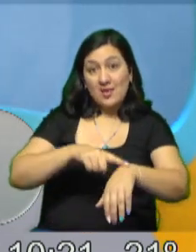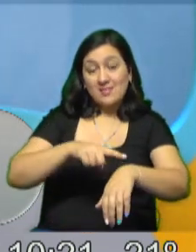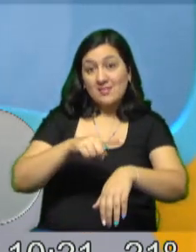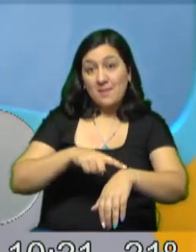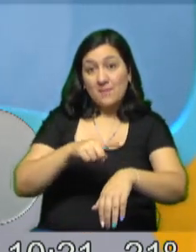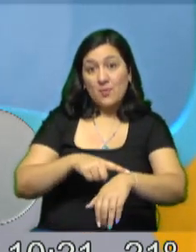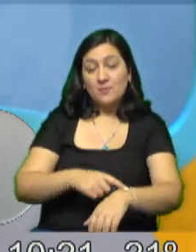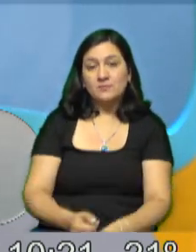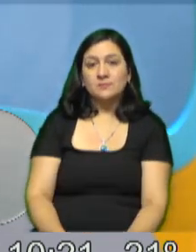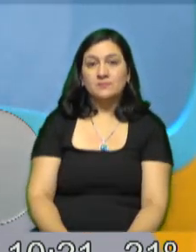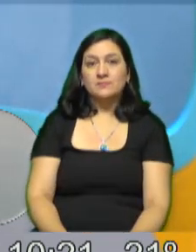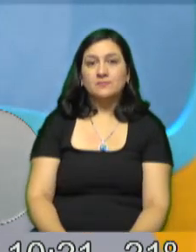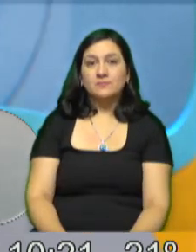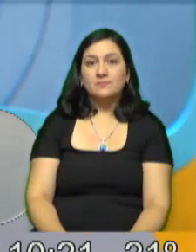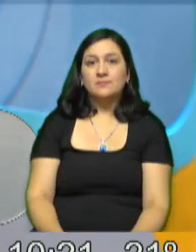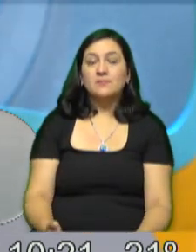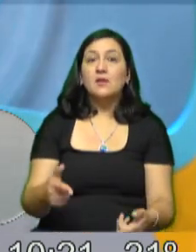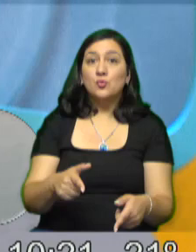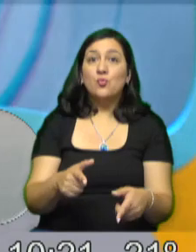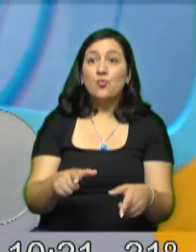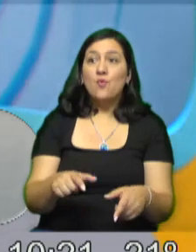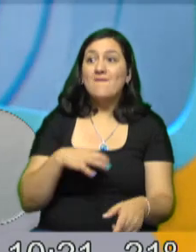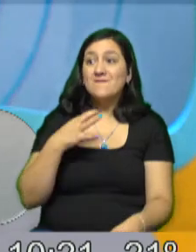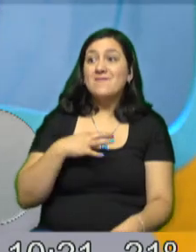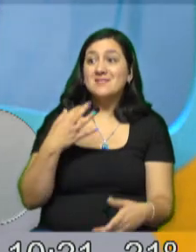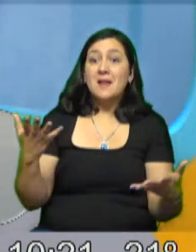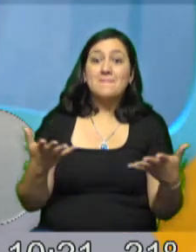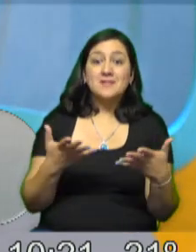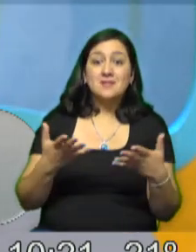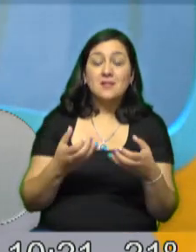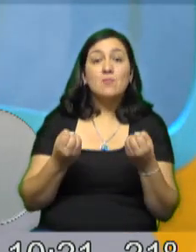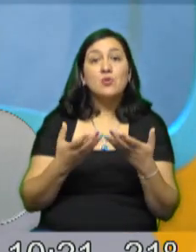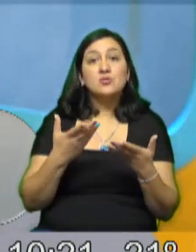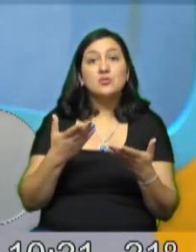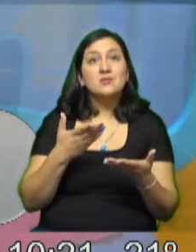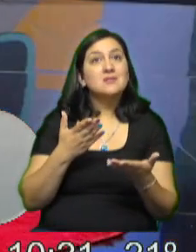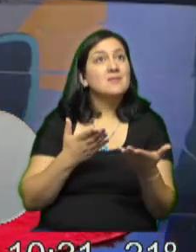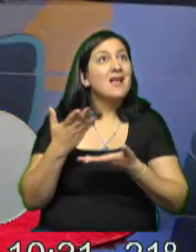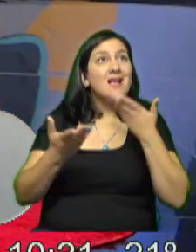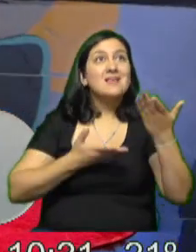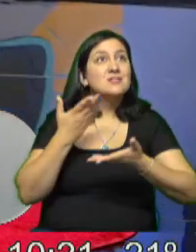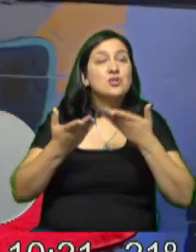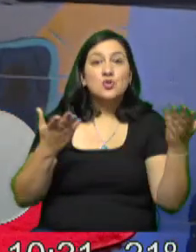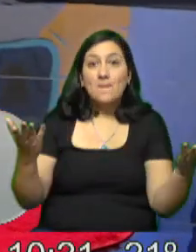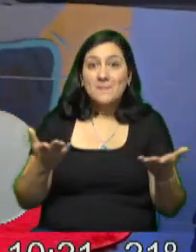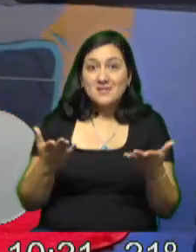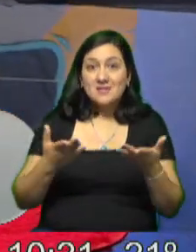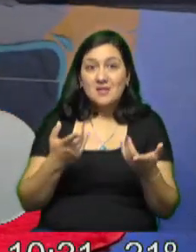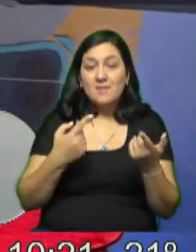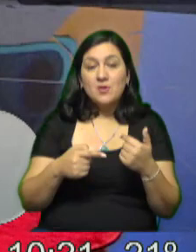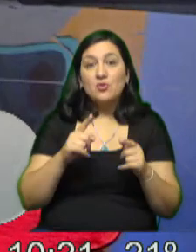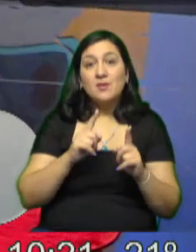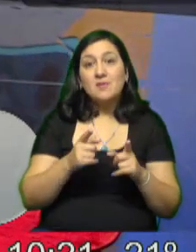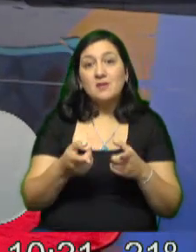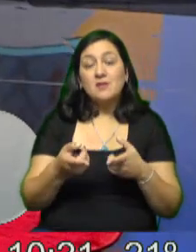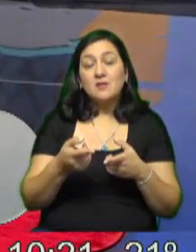esa... de que estás viviendo el presente, y de hecho por eso todas tus canciones, hasta los clásicos, son presentes porque las estás cantando hoy, pero que vos, en vos conviven